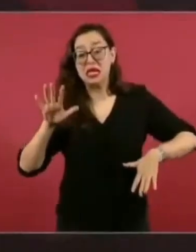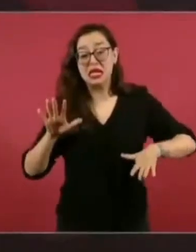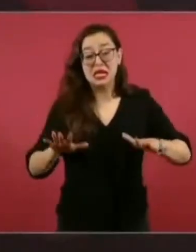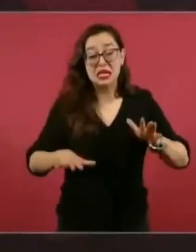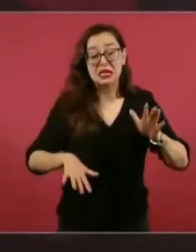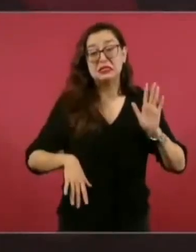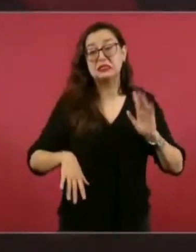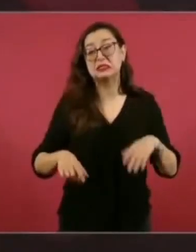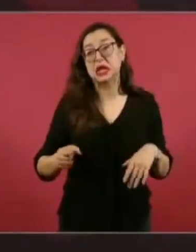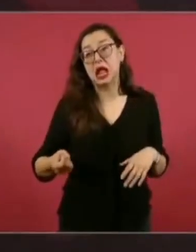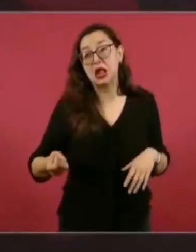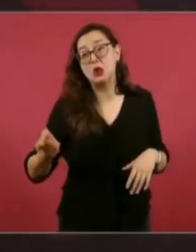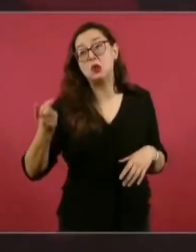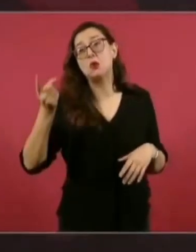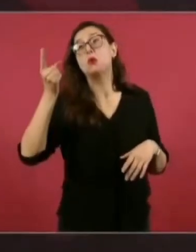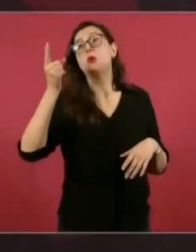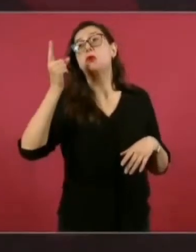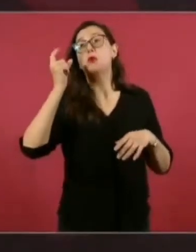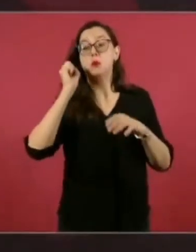me daba entrevistas